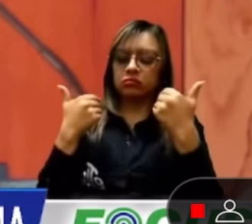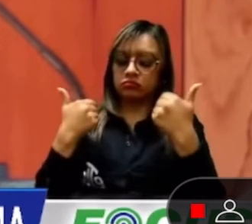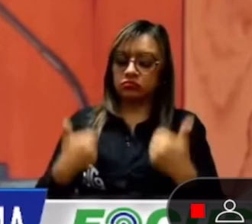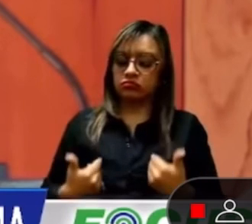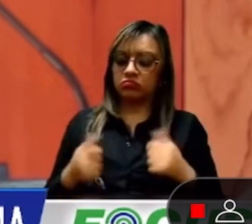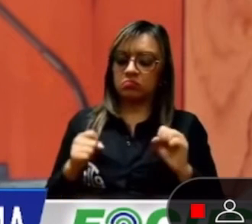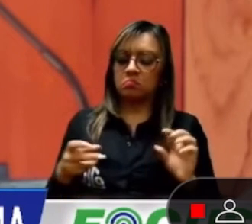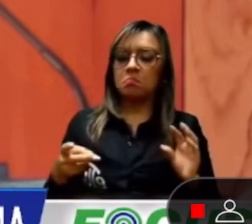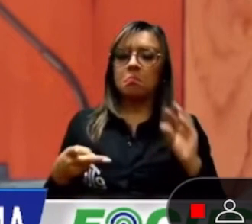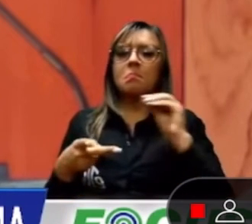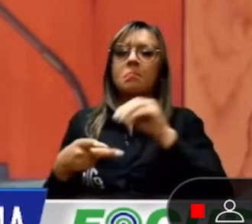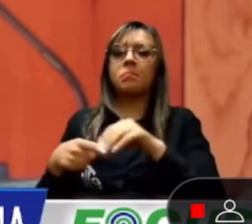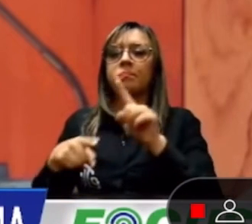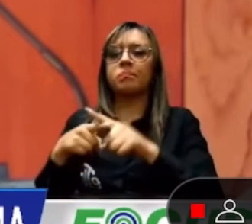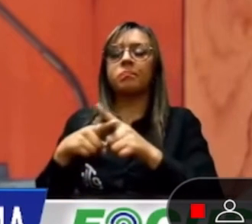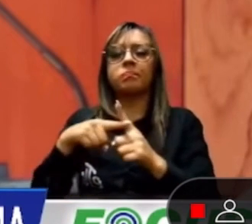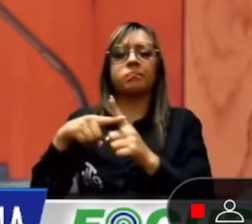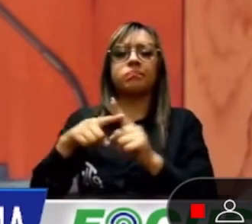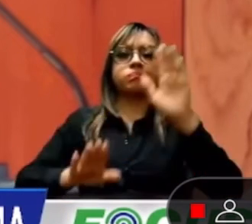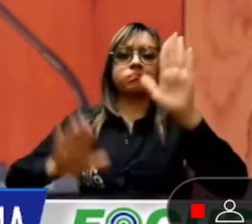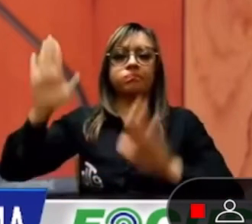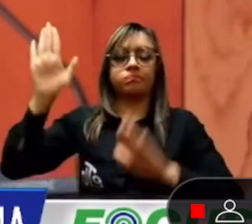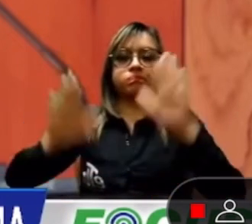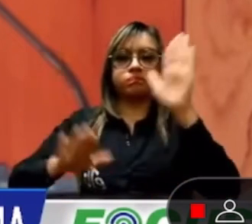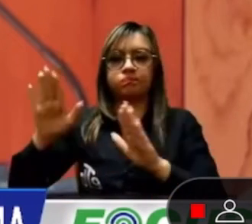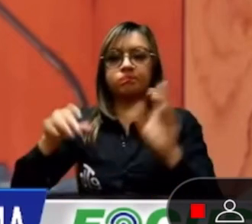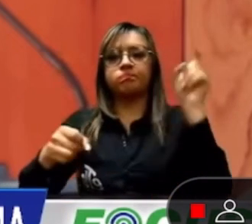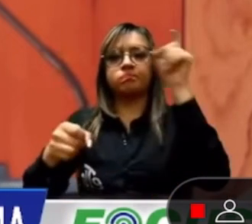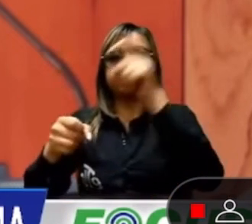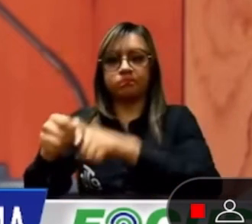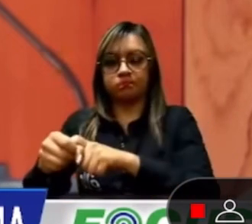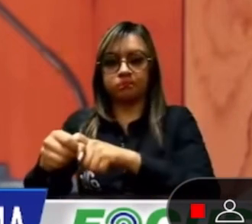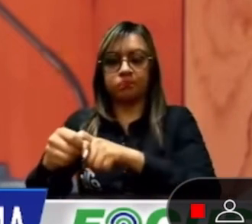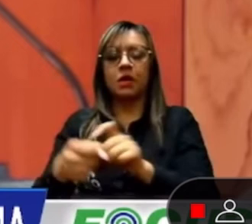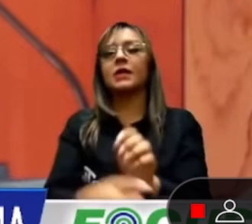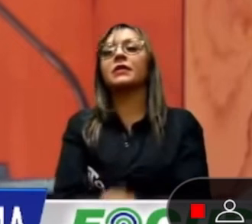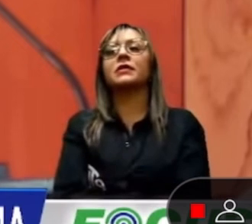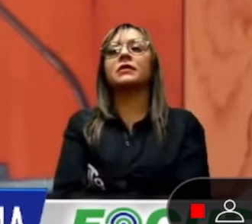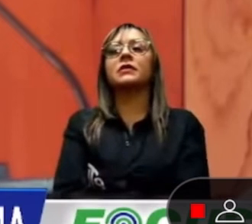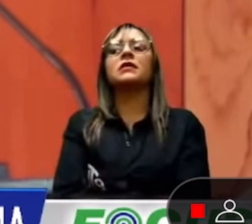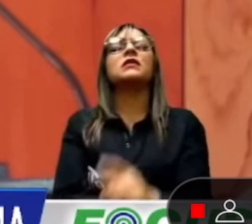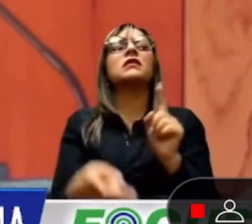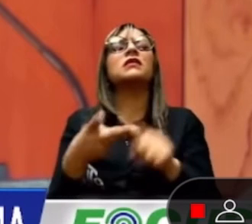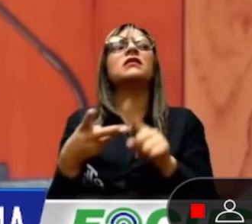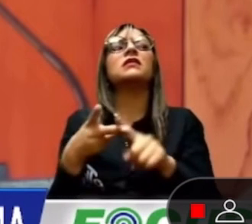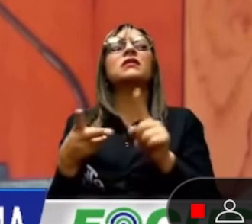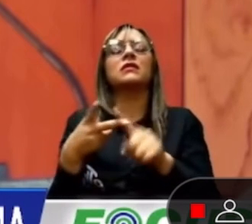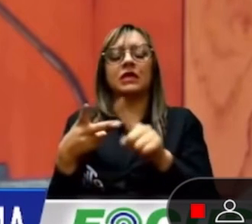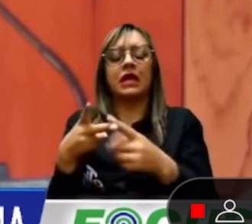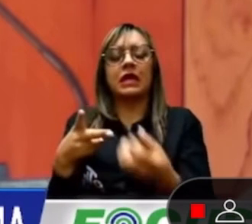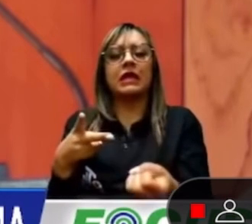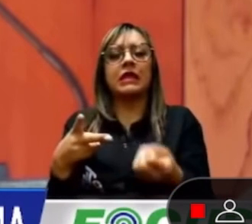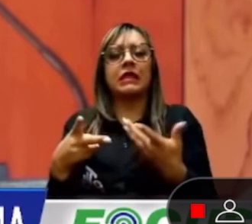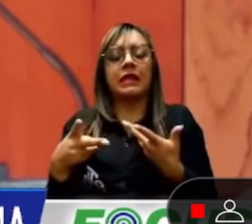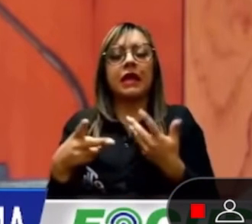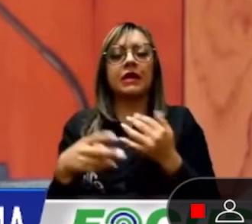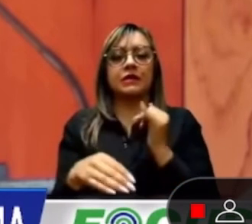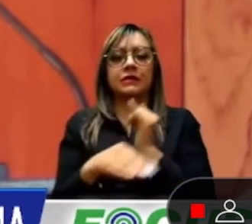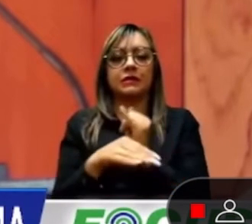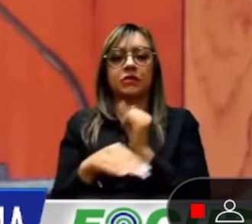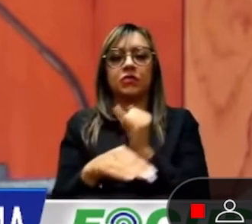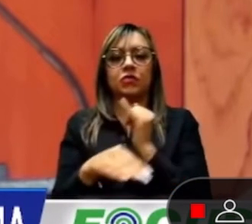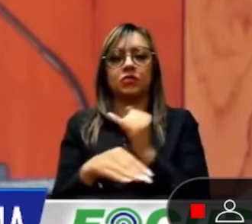usted para aspirar al cargo de procurador general de la nación Y qué aportes haría a dicha